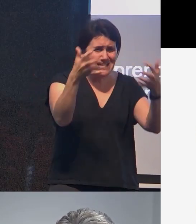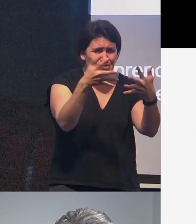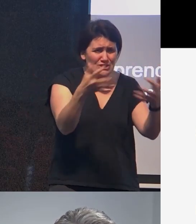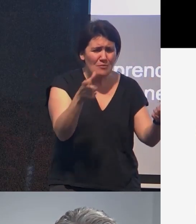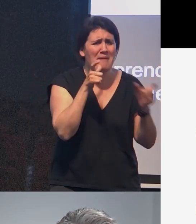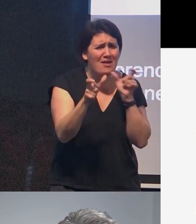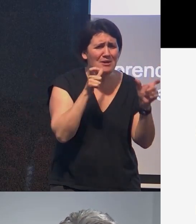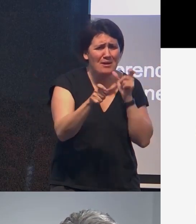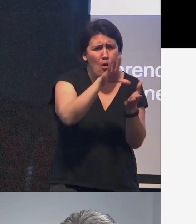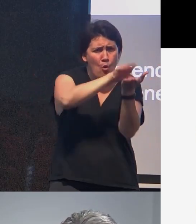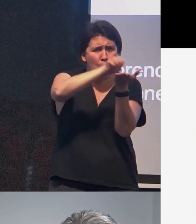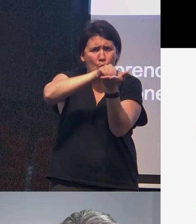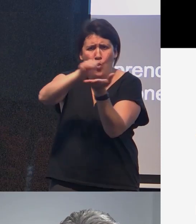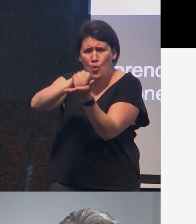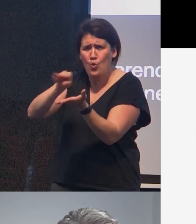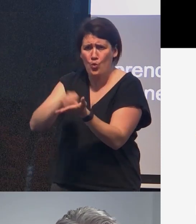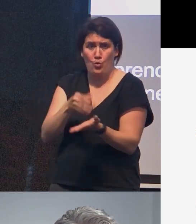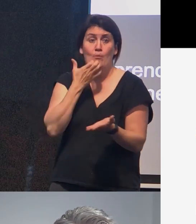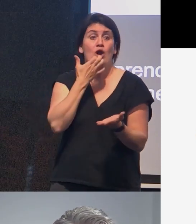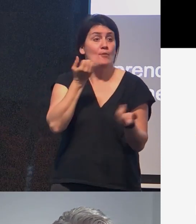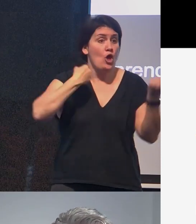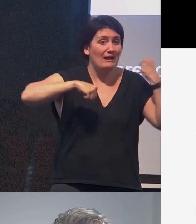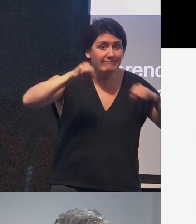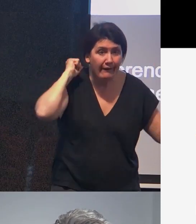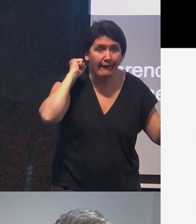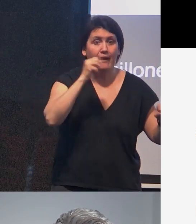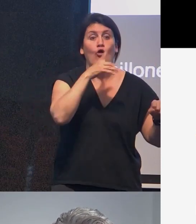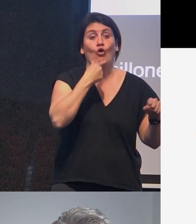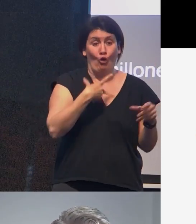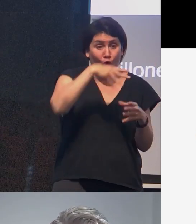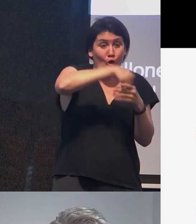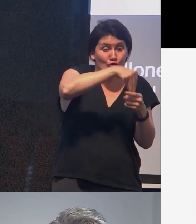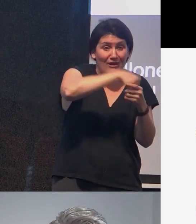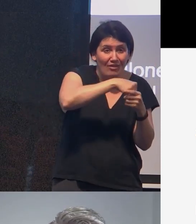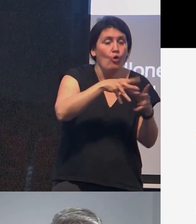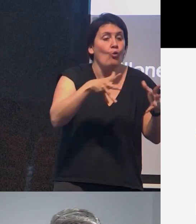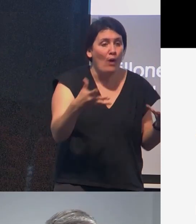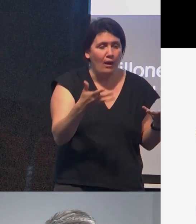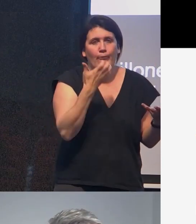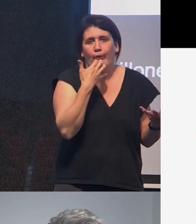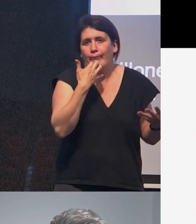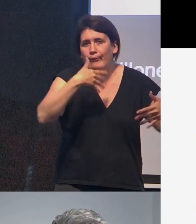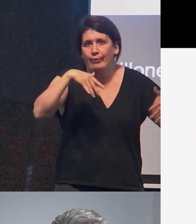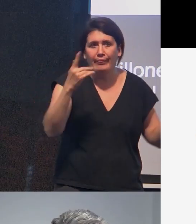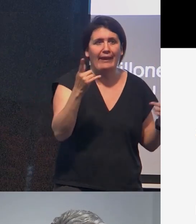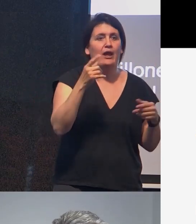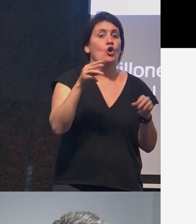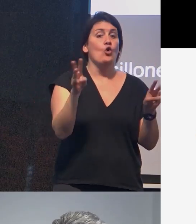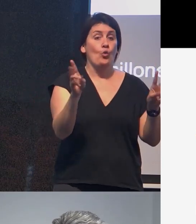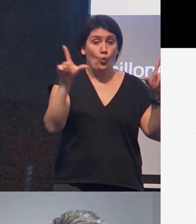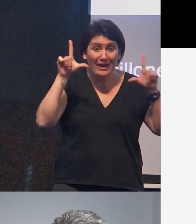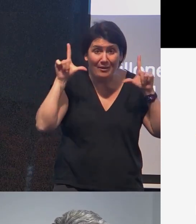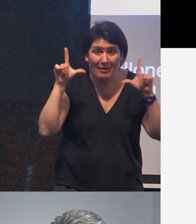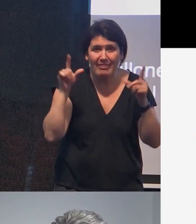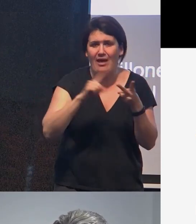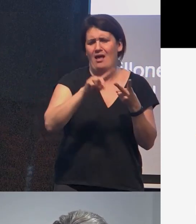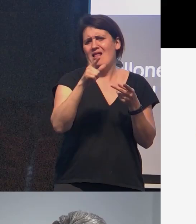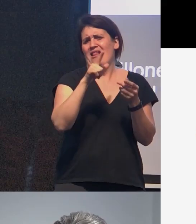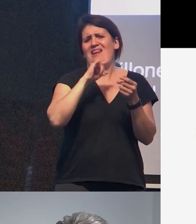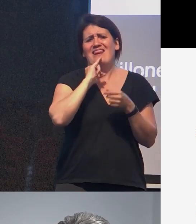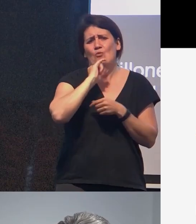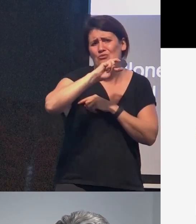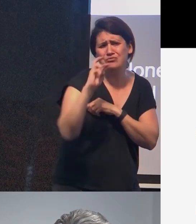palabras. Se entrenan, por ejemplo, con el contenido de Wikipedia en todas las